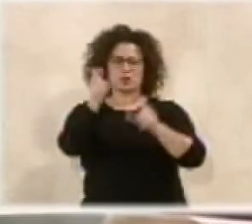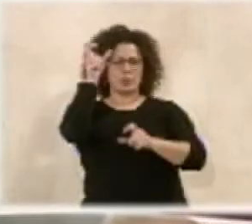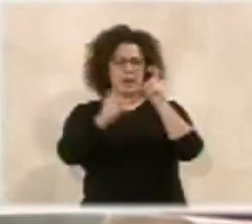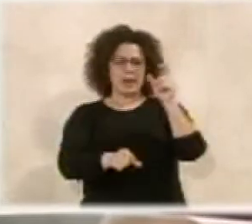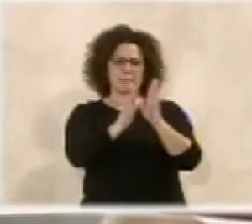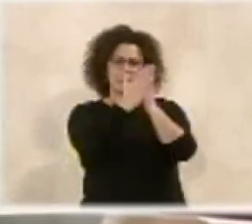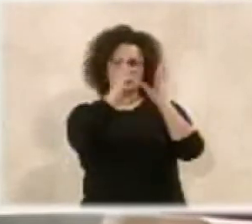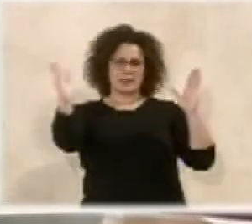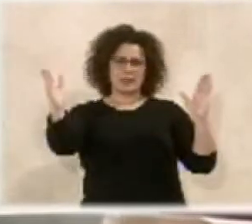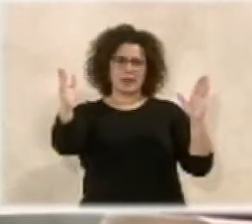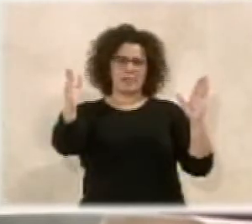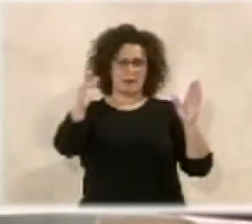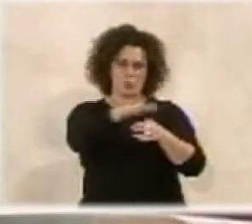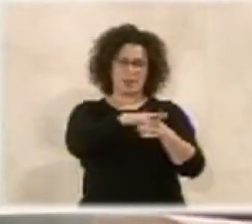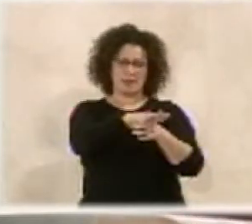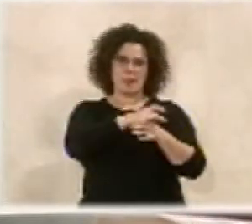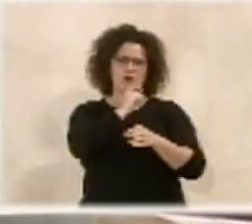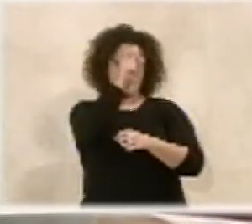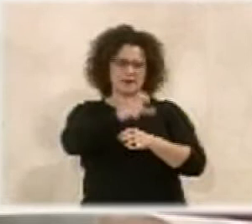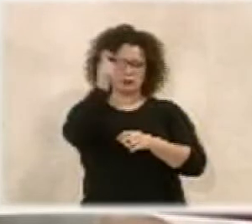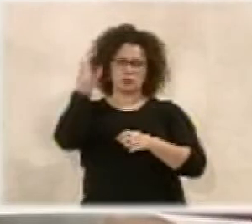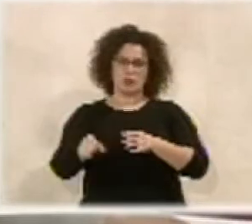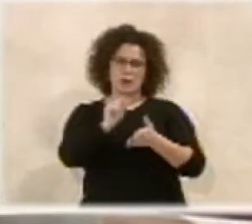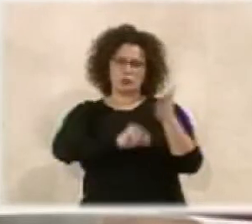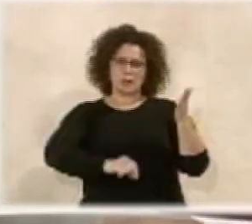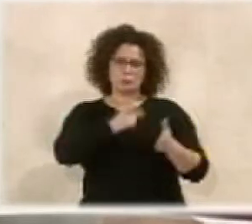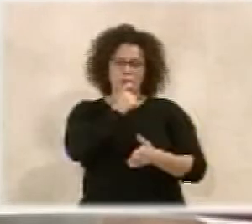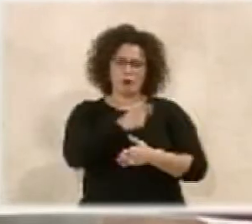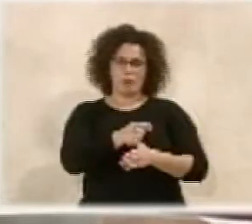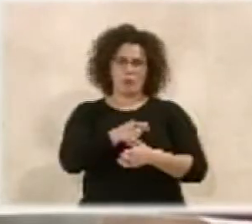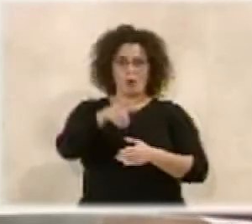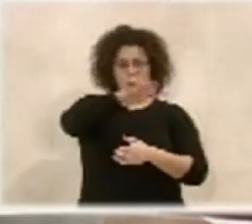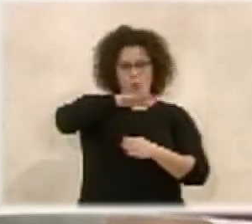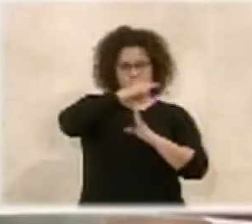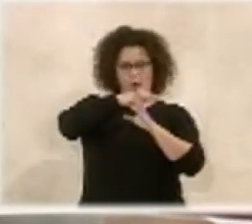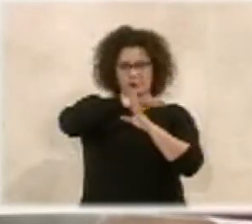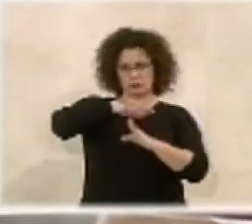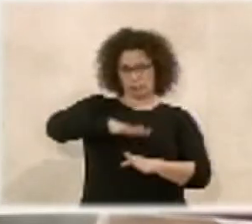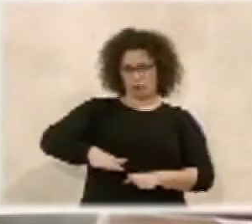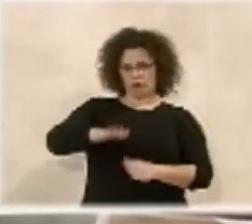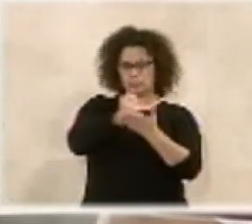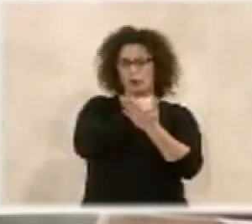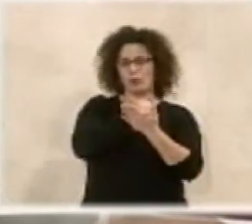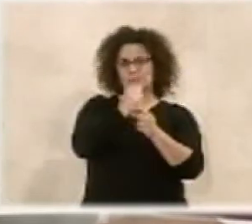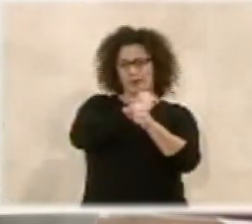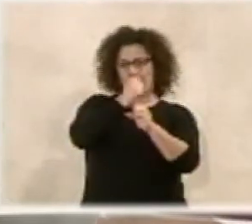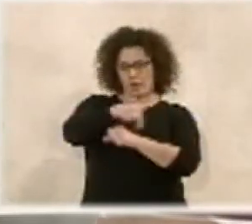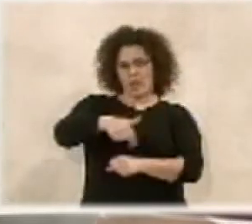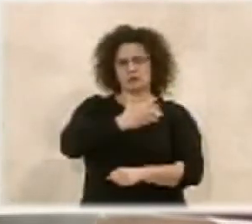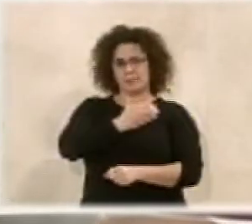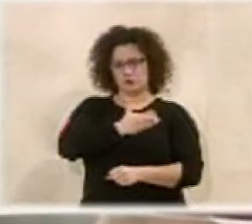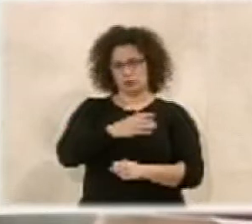Municipal? Y si van a poder optar a todos los puestos que se generen en este servicio los trabajadores de este